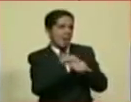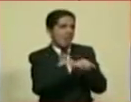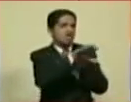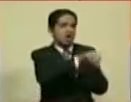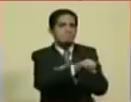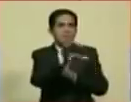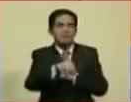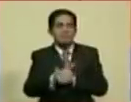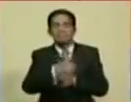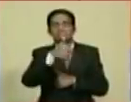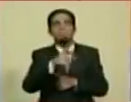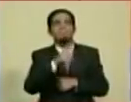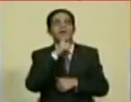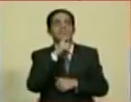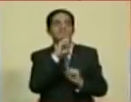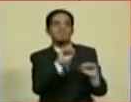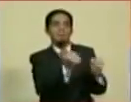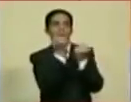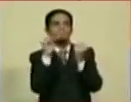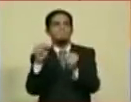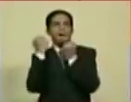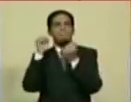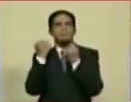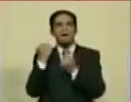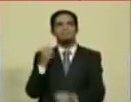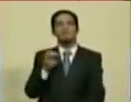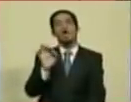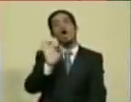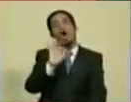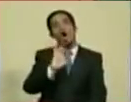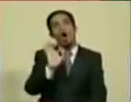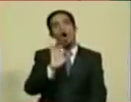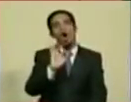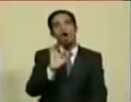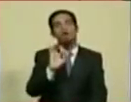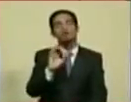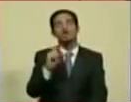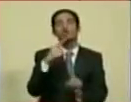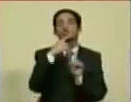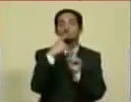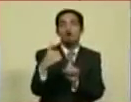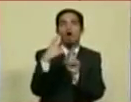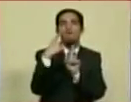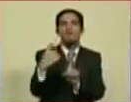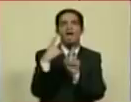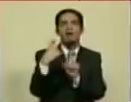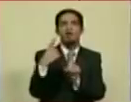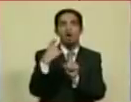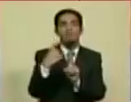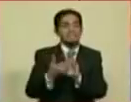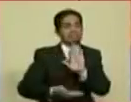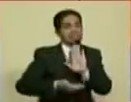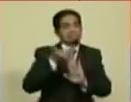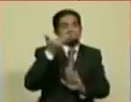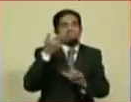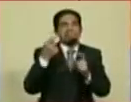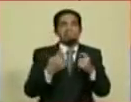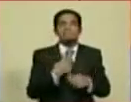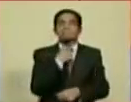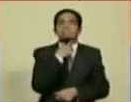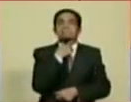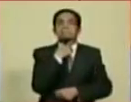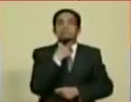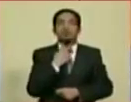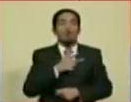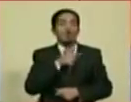hostil. Pero por otro lado te cobran intereses y tasas transaccionales altísimas. Para